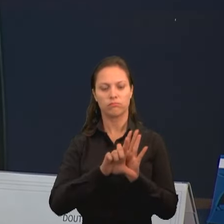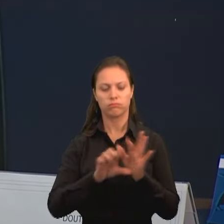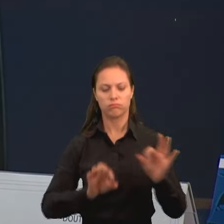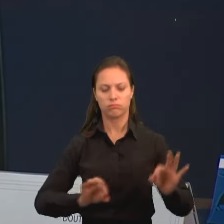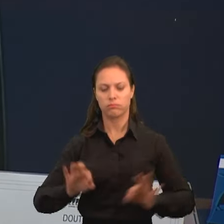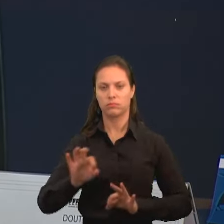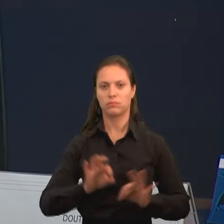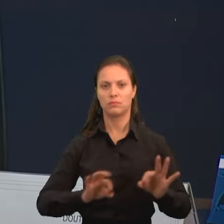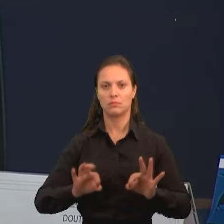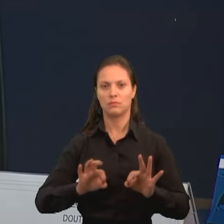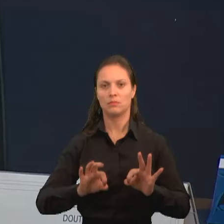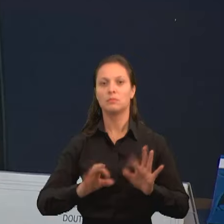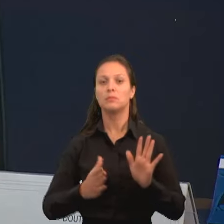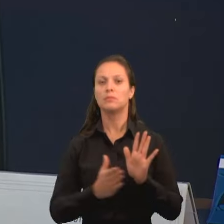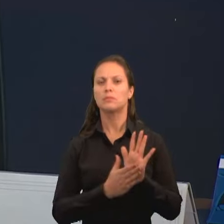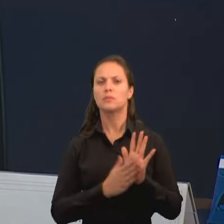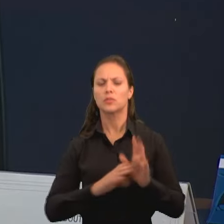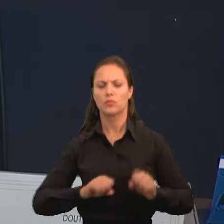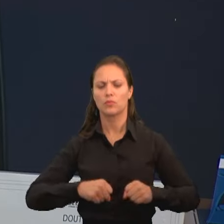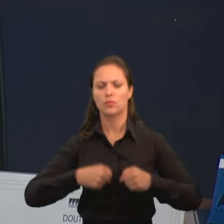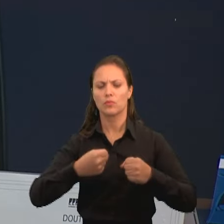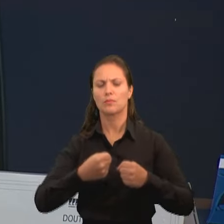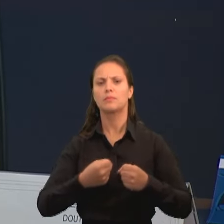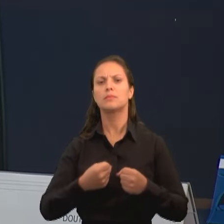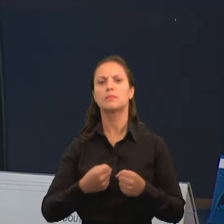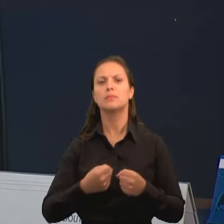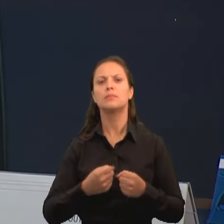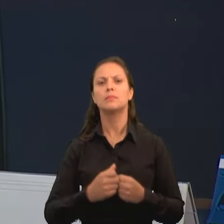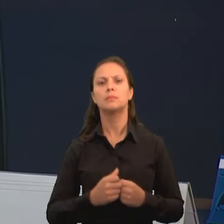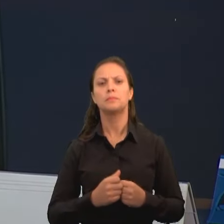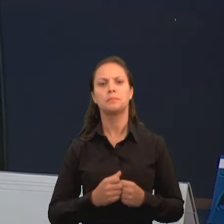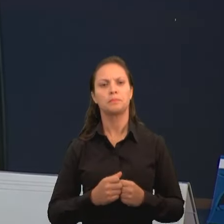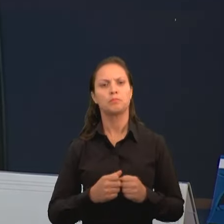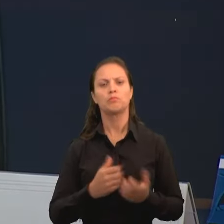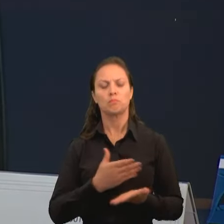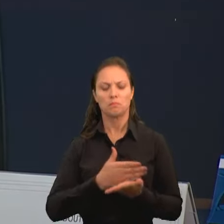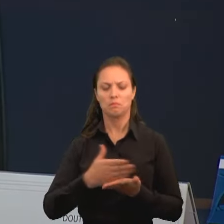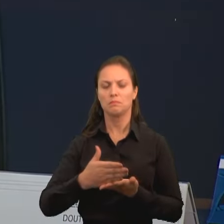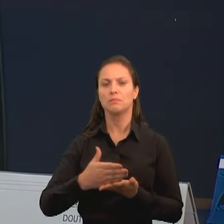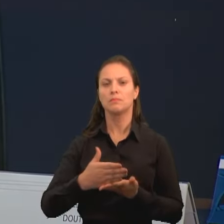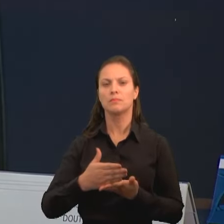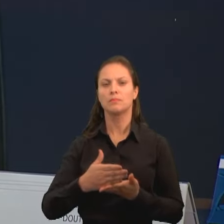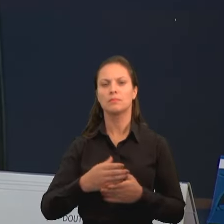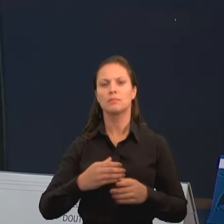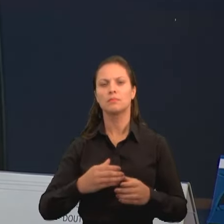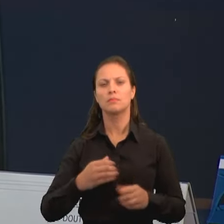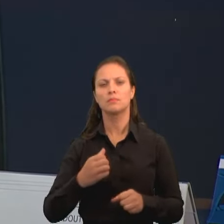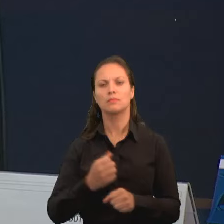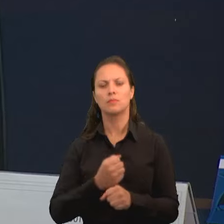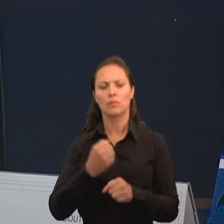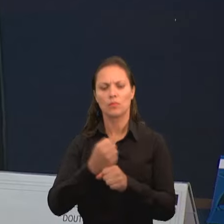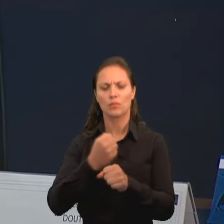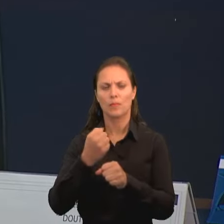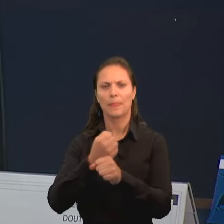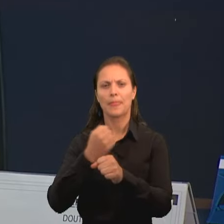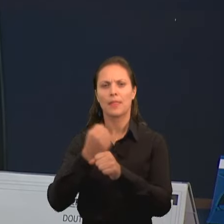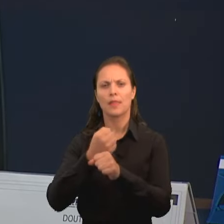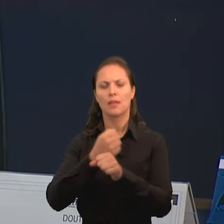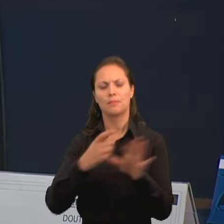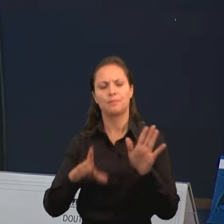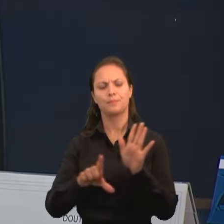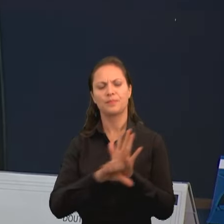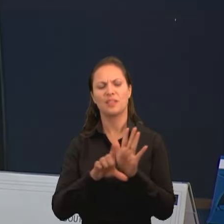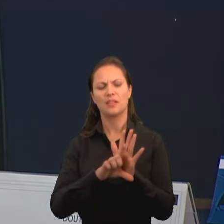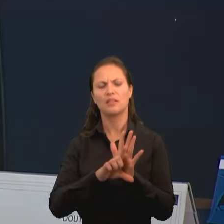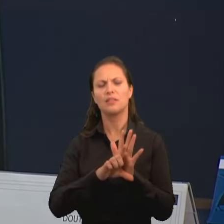principio de regulamentación o esfuerzos preliminarios en